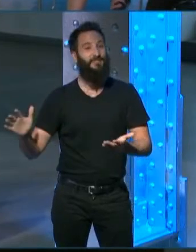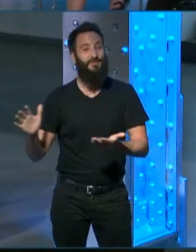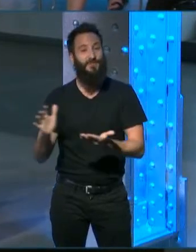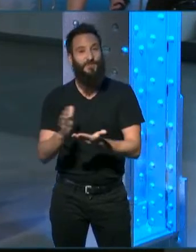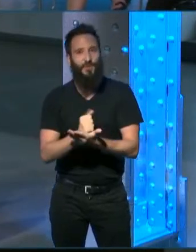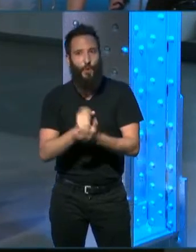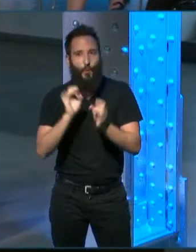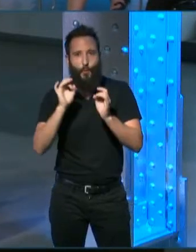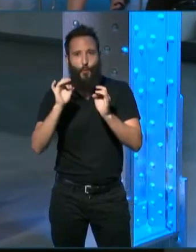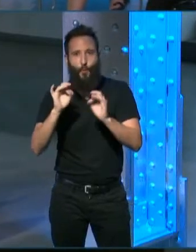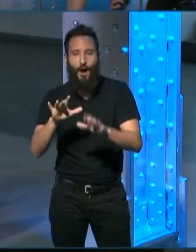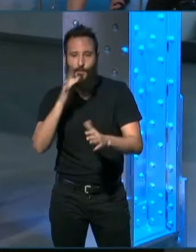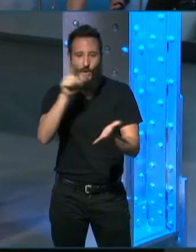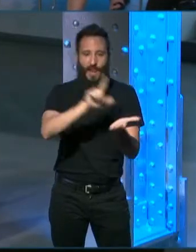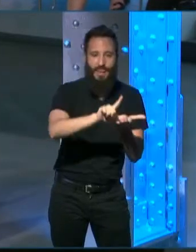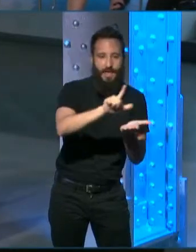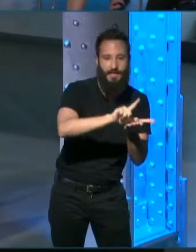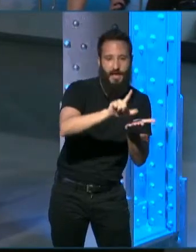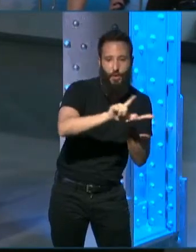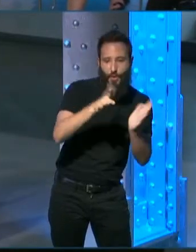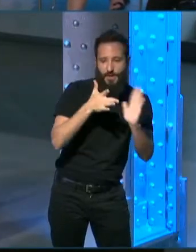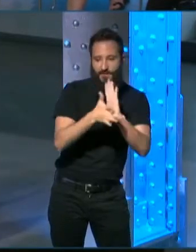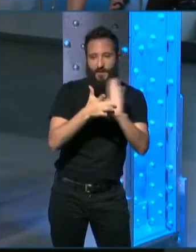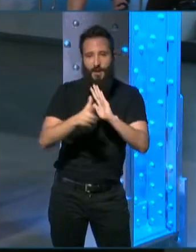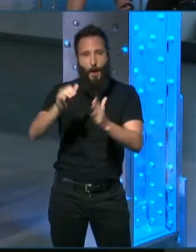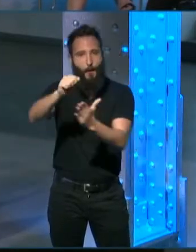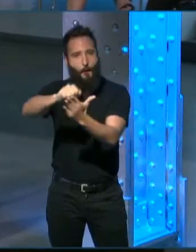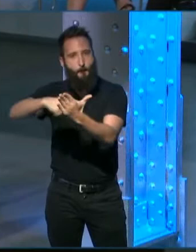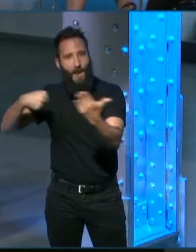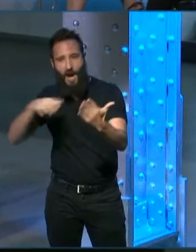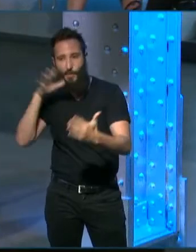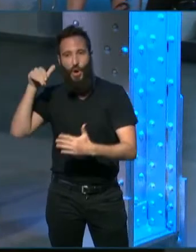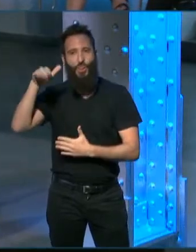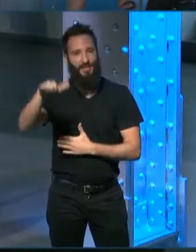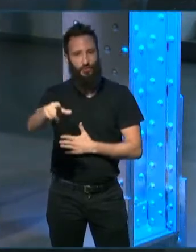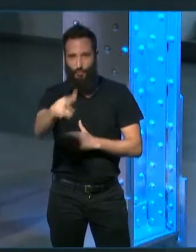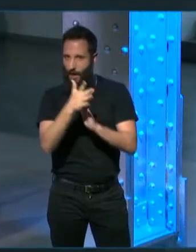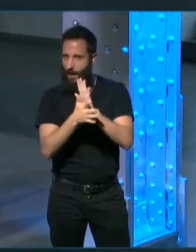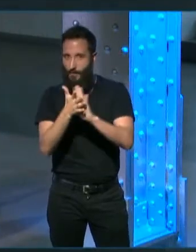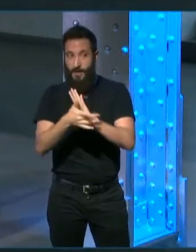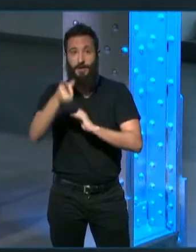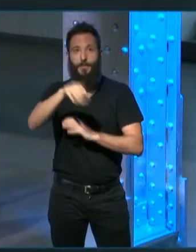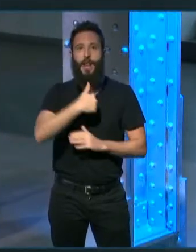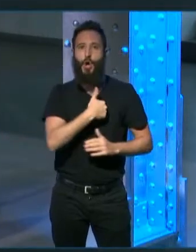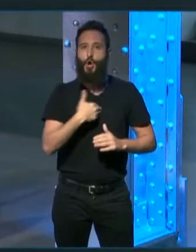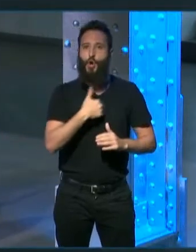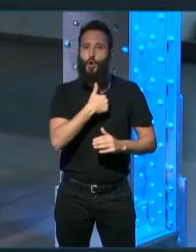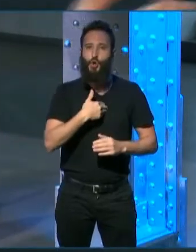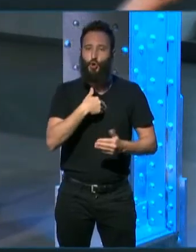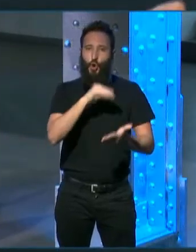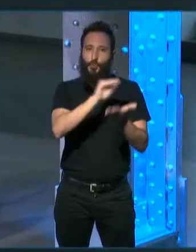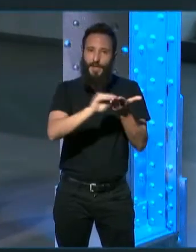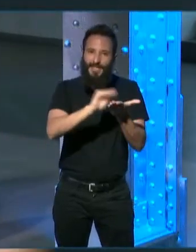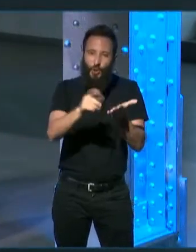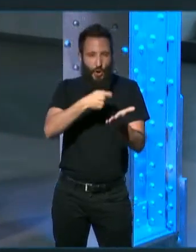la marginalidad de la literatura, de cierto humor en la literatura que hablas, pero también del papel del escritor en España, y